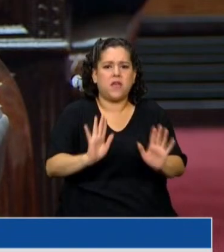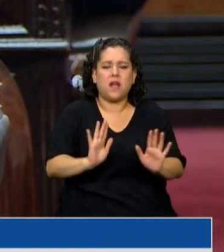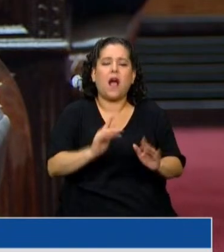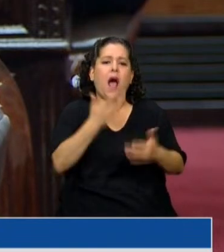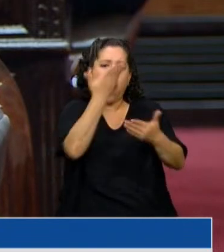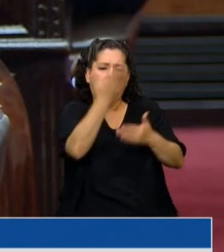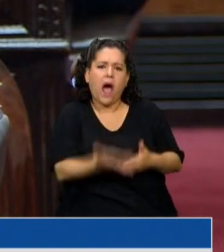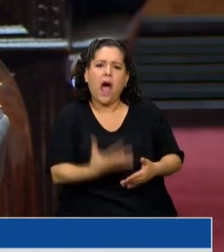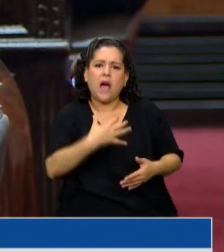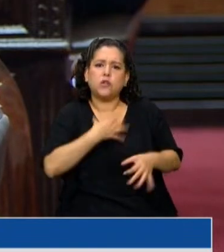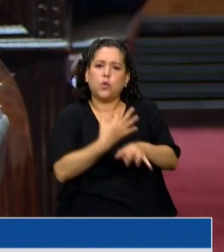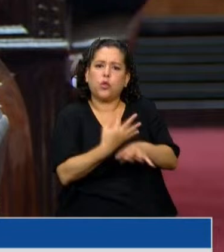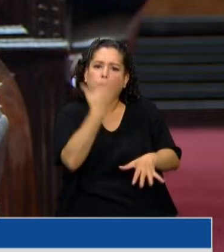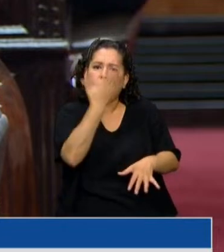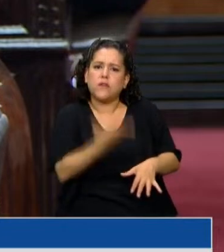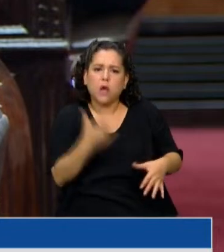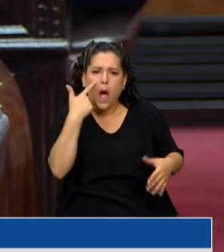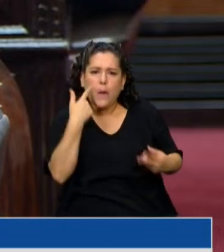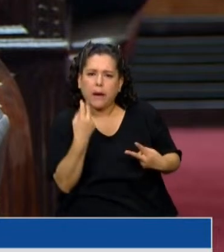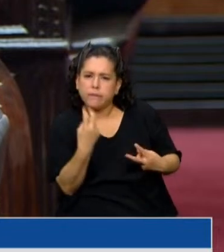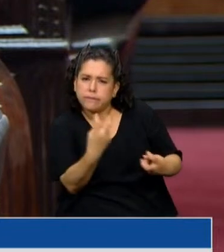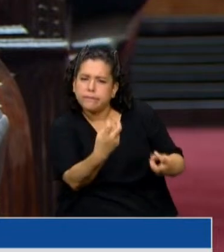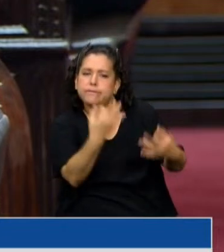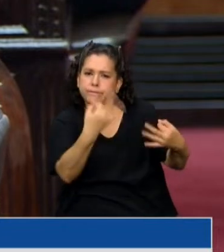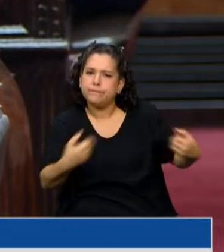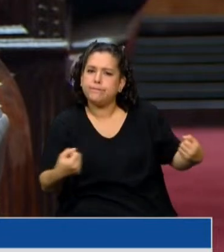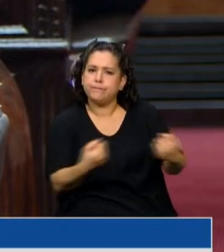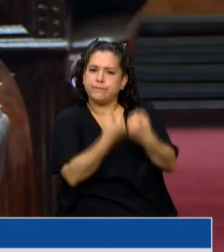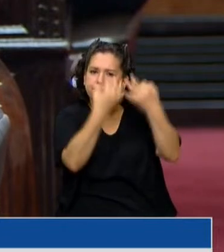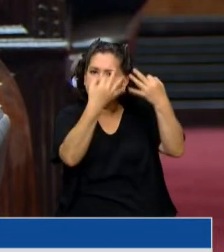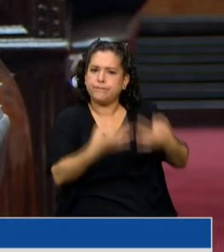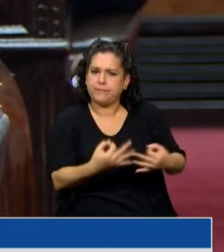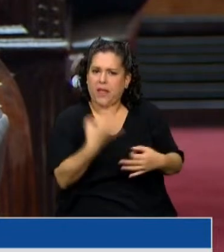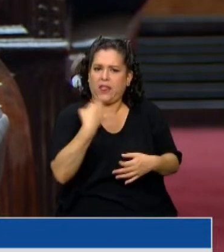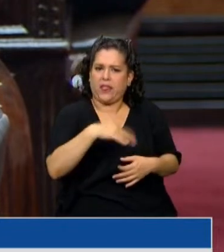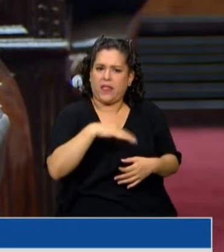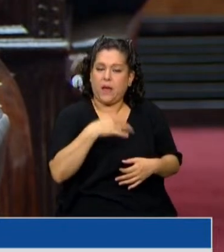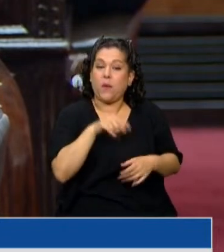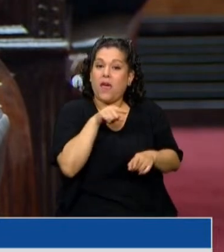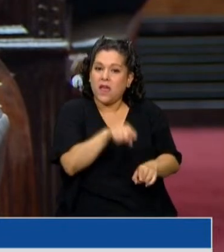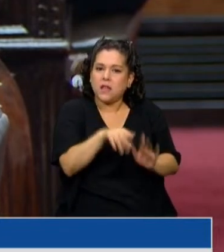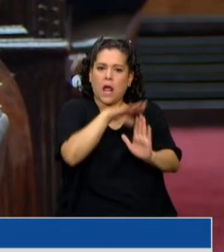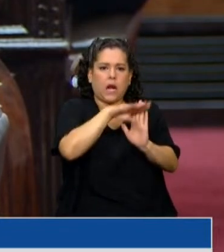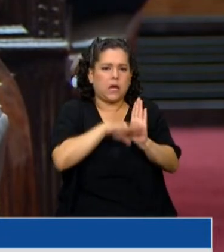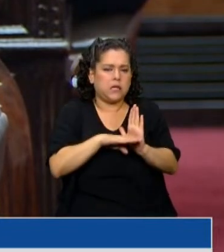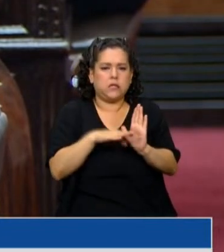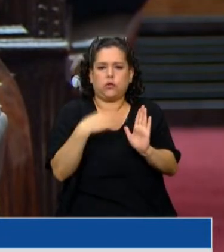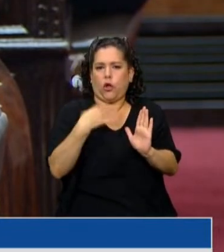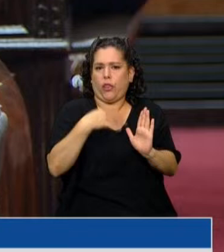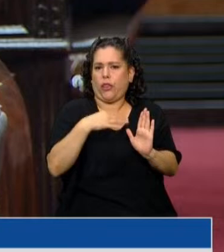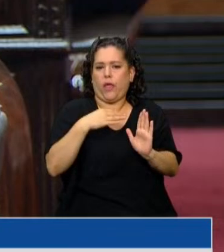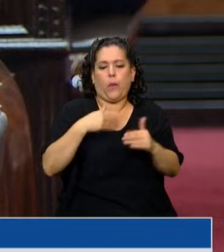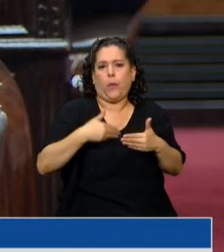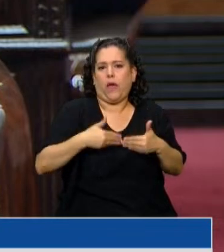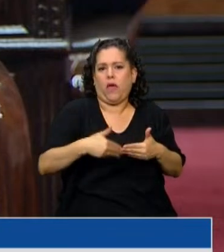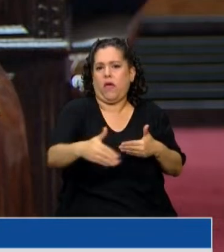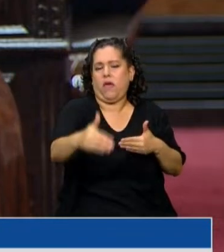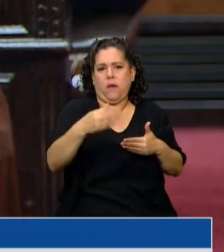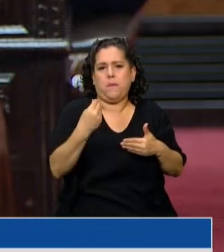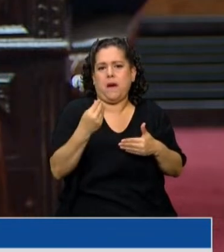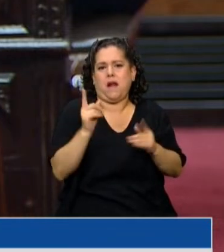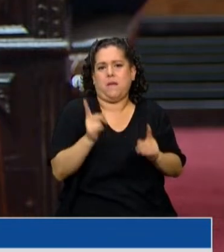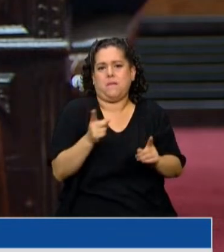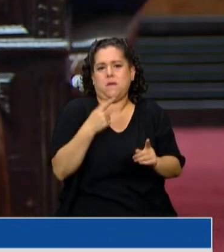aptitud profesional del equipo de salud. Este requisito será aplicable en los plazos que se determinen por la